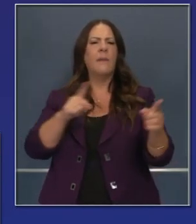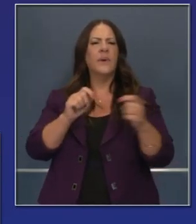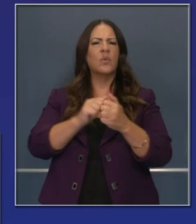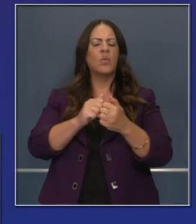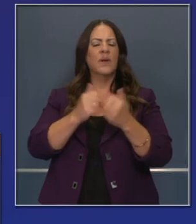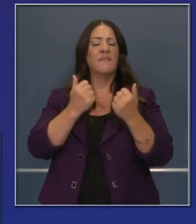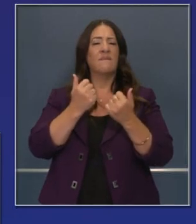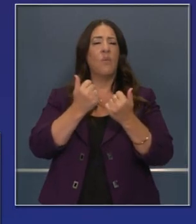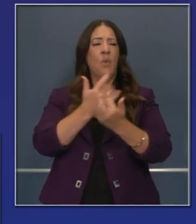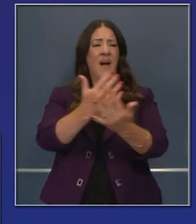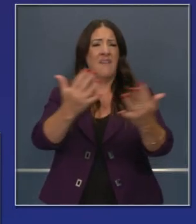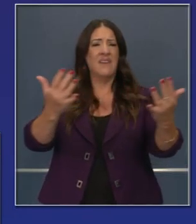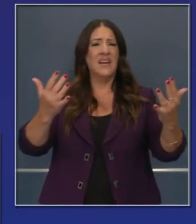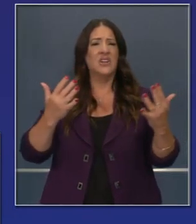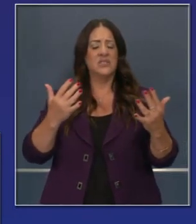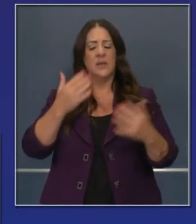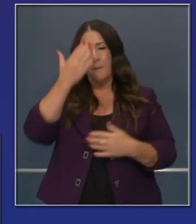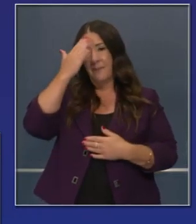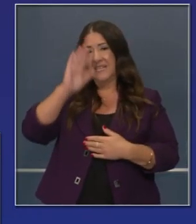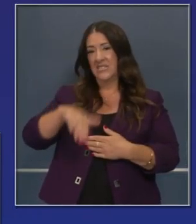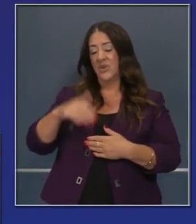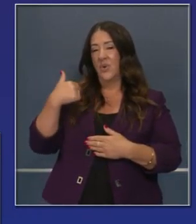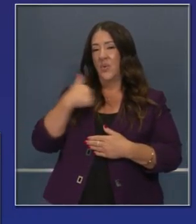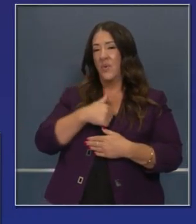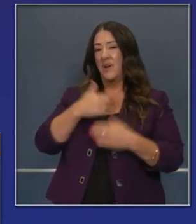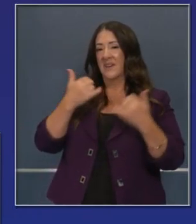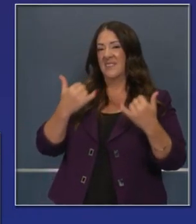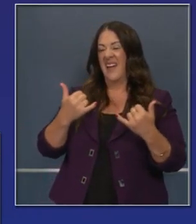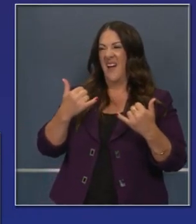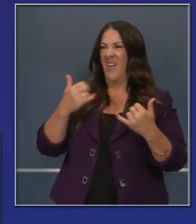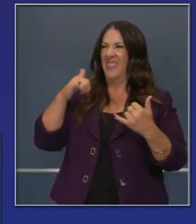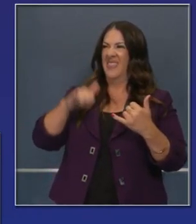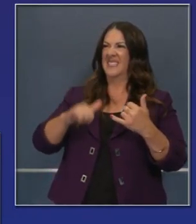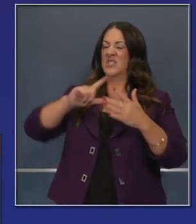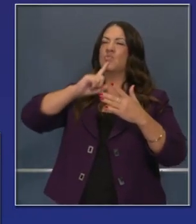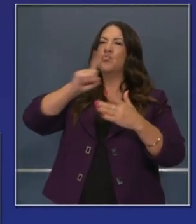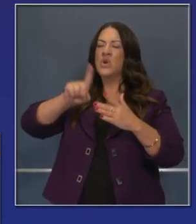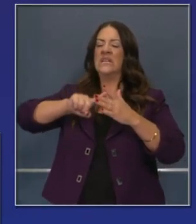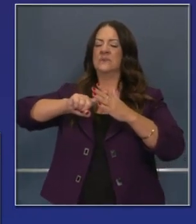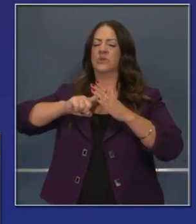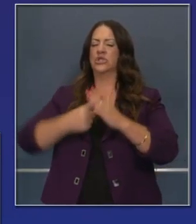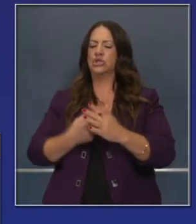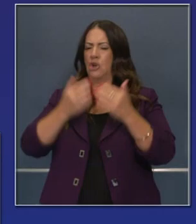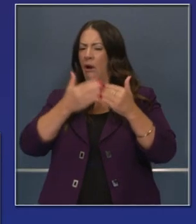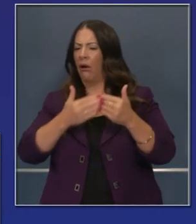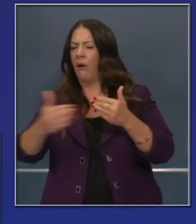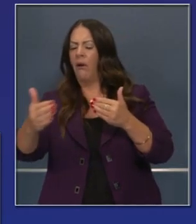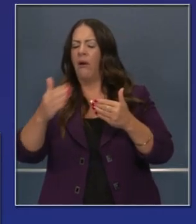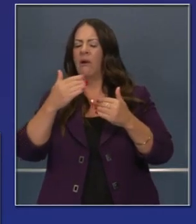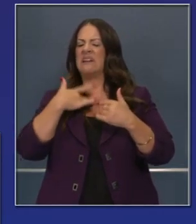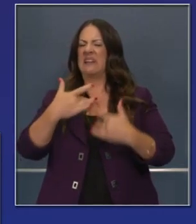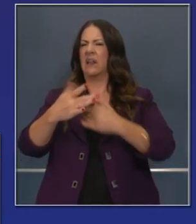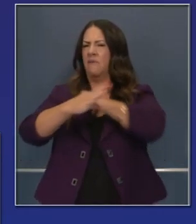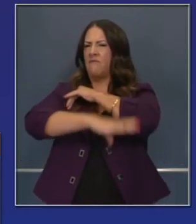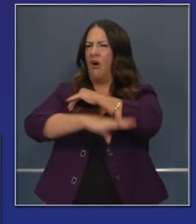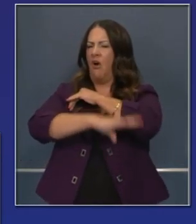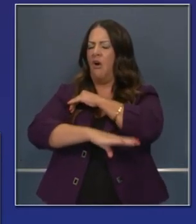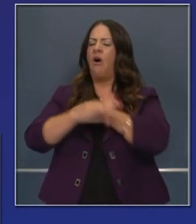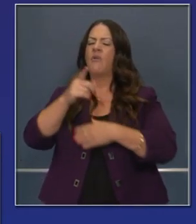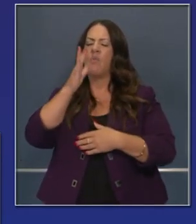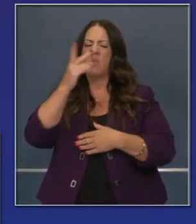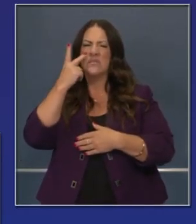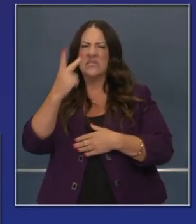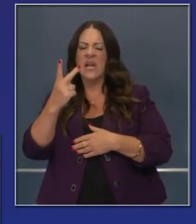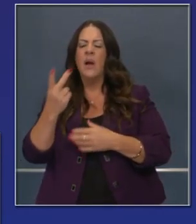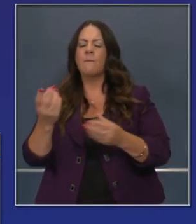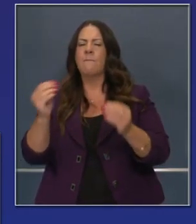de maleza seca al adentrarnos ahora a la temporada pico del los incendios de maleza